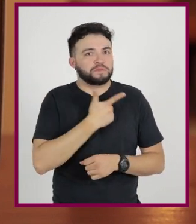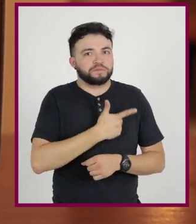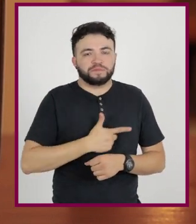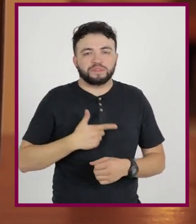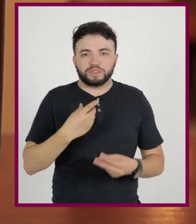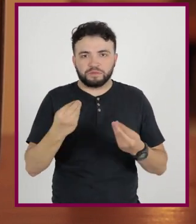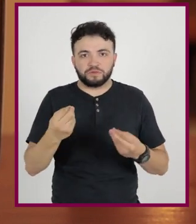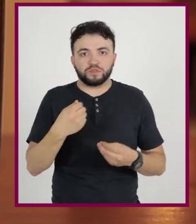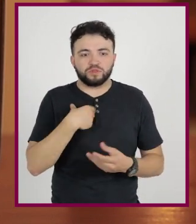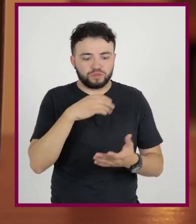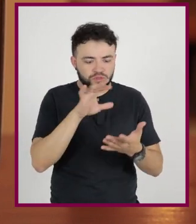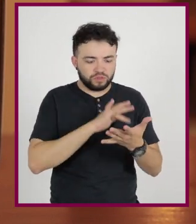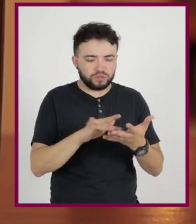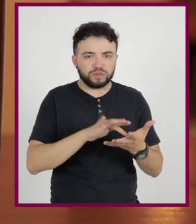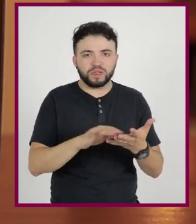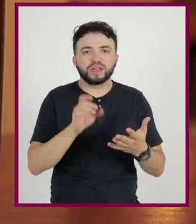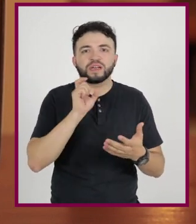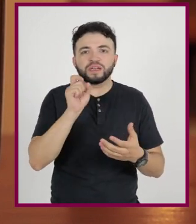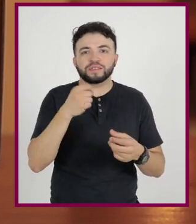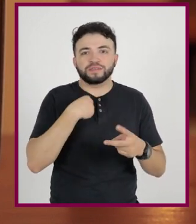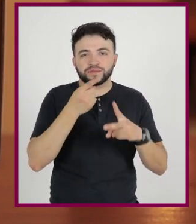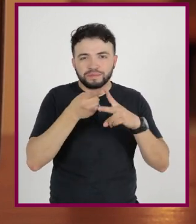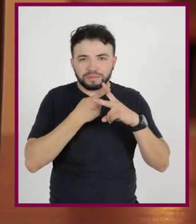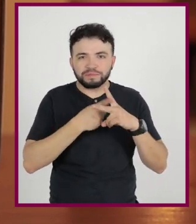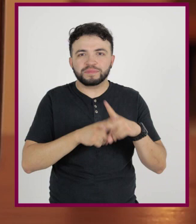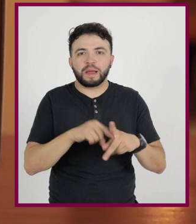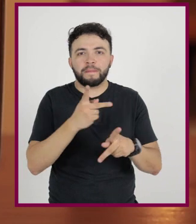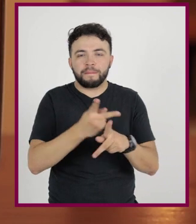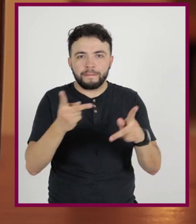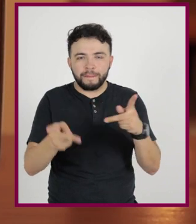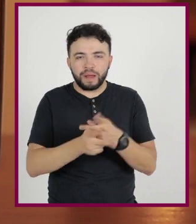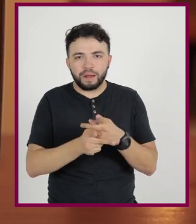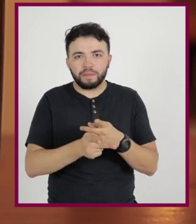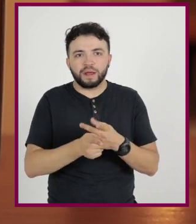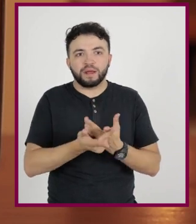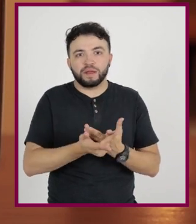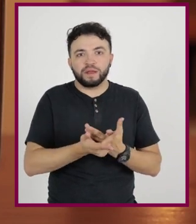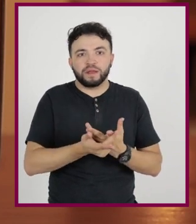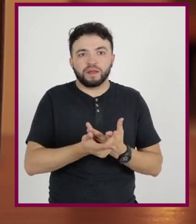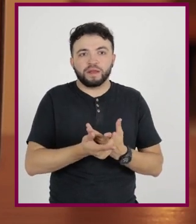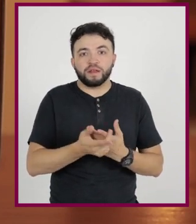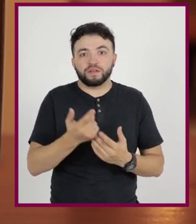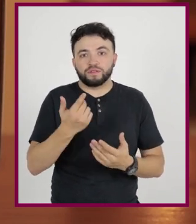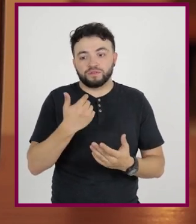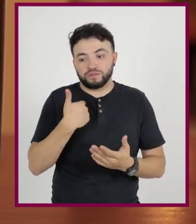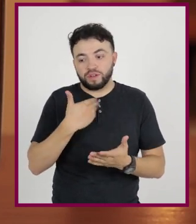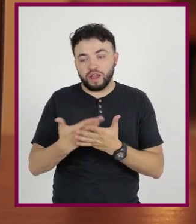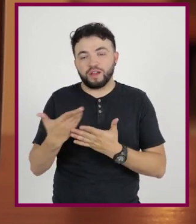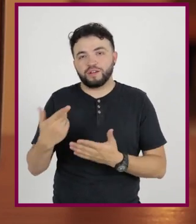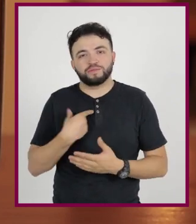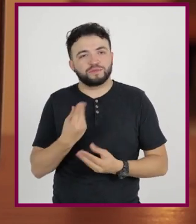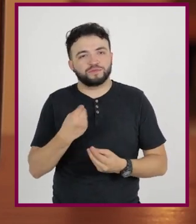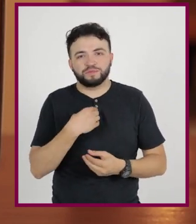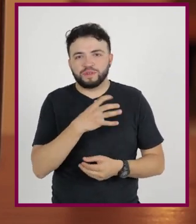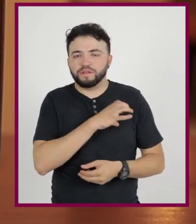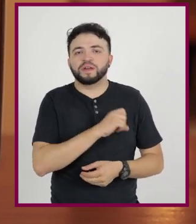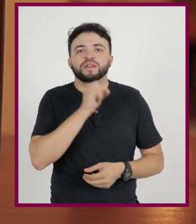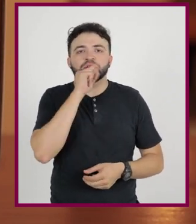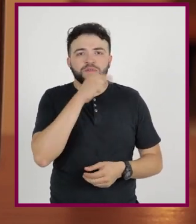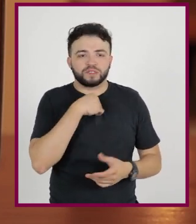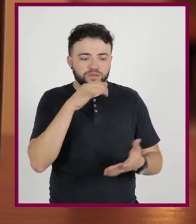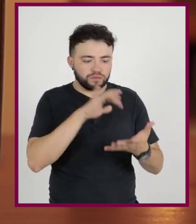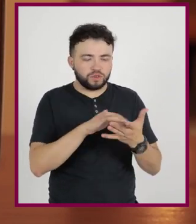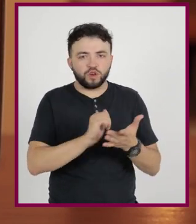Ladrones, que recuerdo que me gustó mucho. Leí durante los inicios de la preparatoria y actualmente es uno de